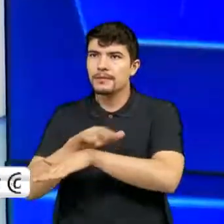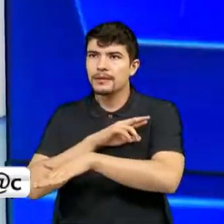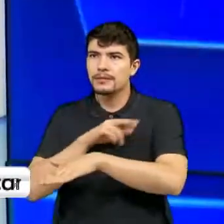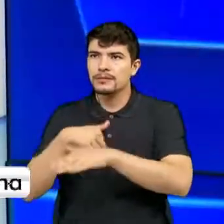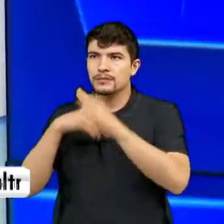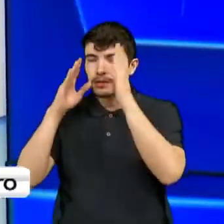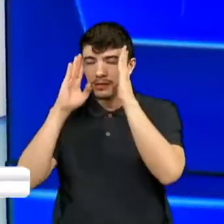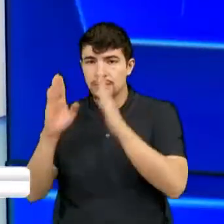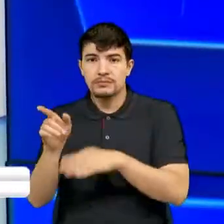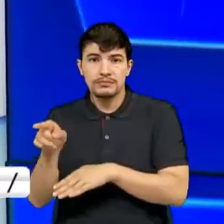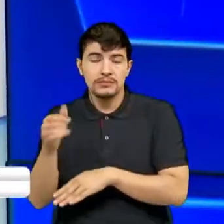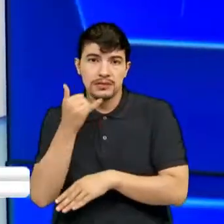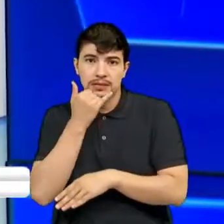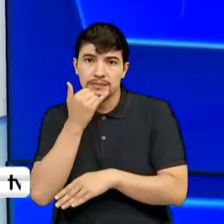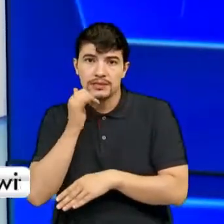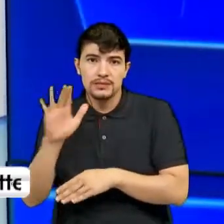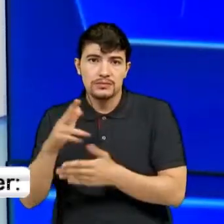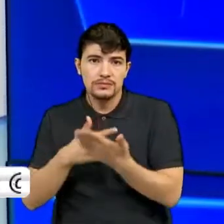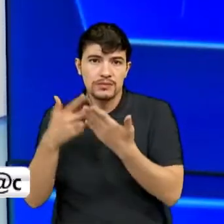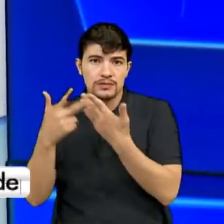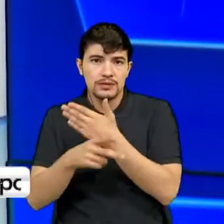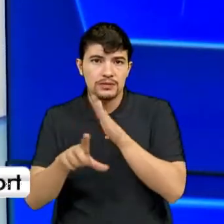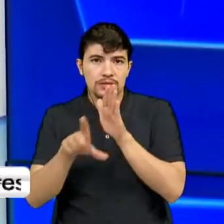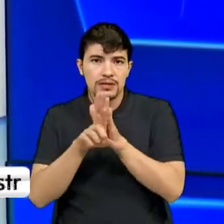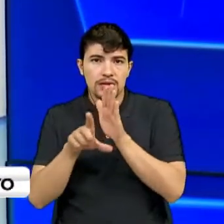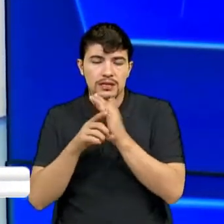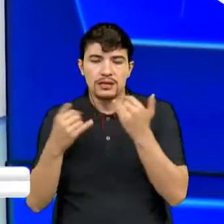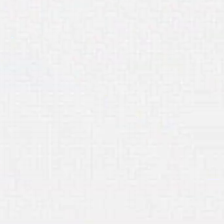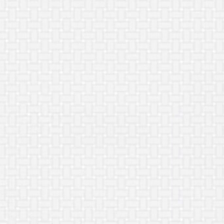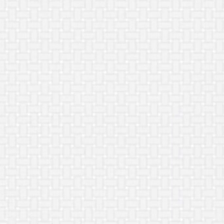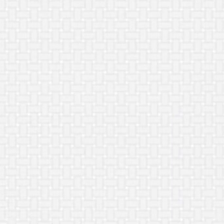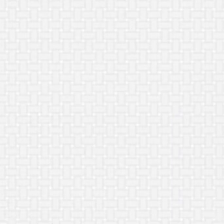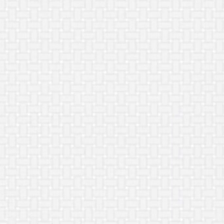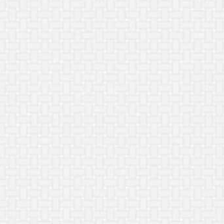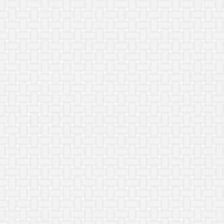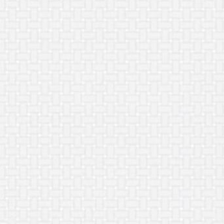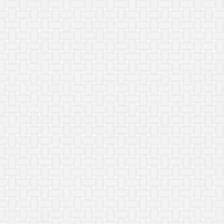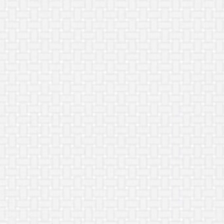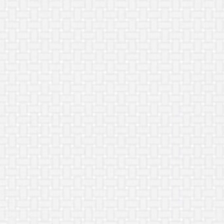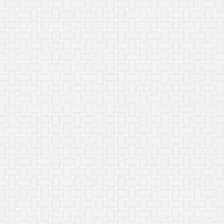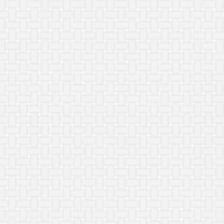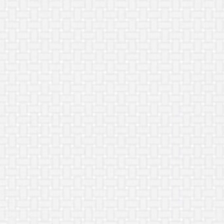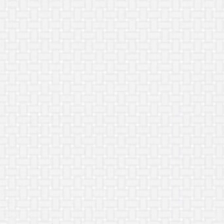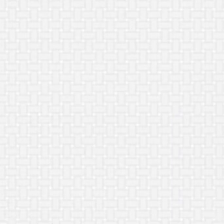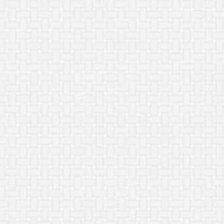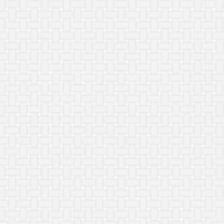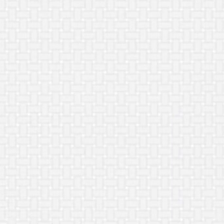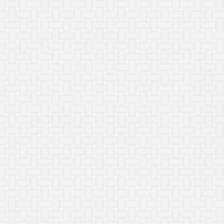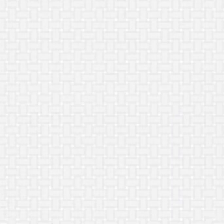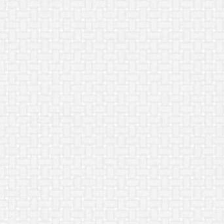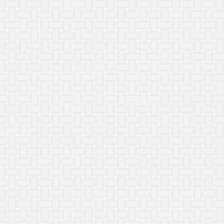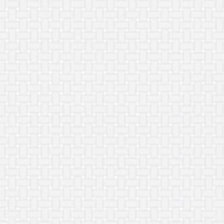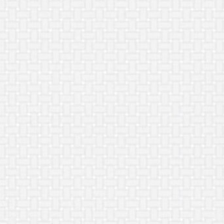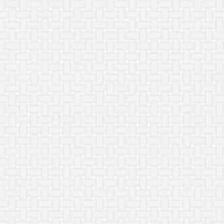entonces a la expectativa de este proyecto de ley que cursa en el Congreso. Canaltro.com.